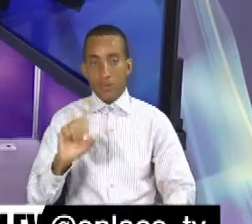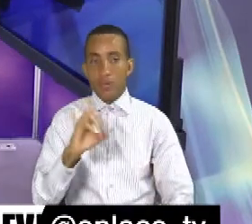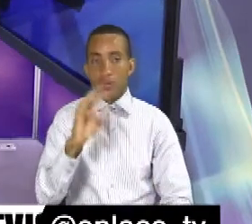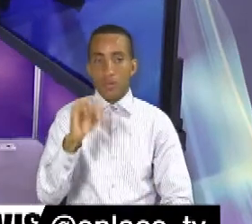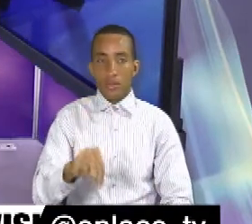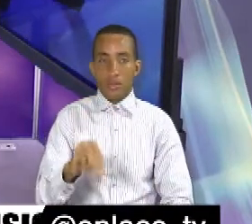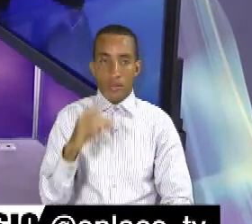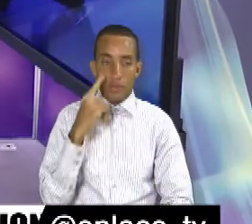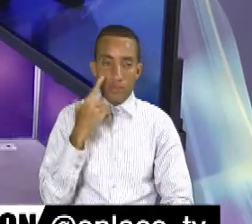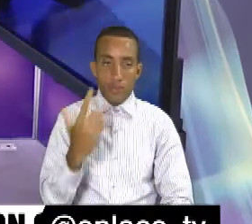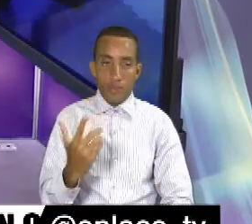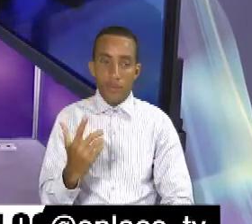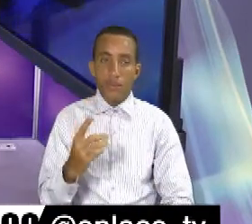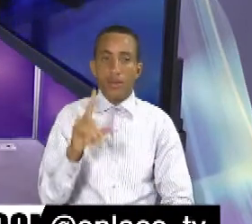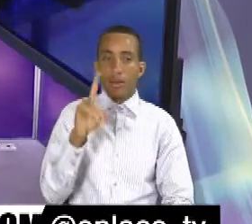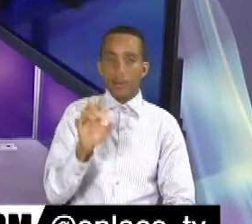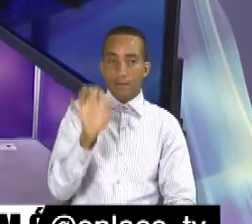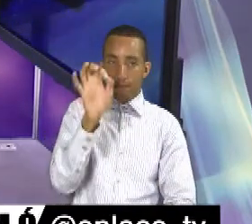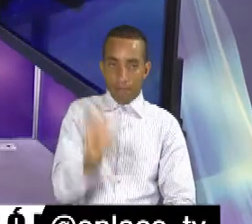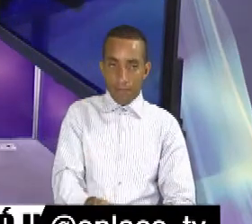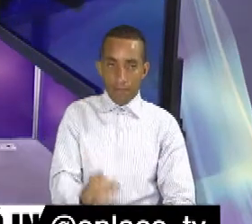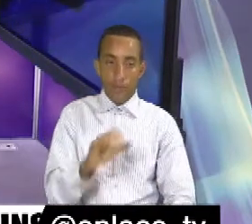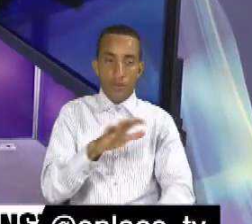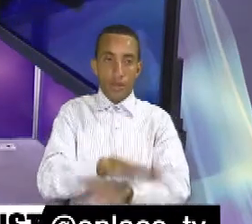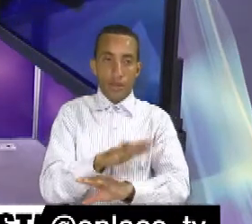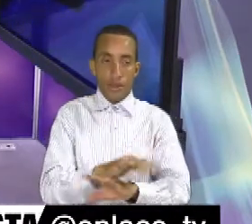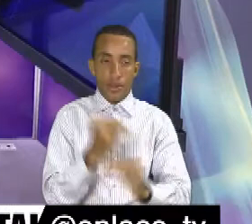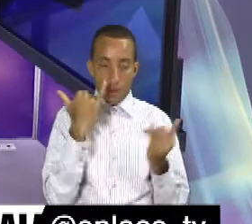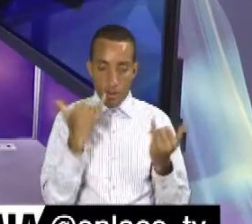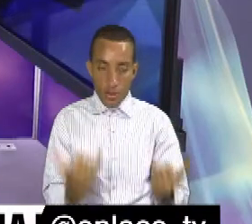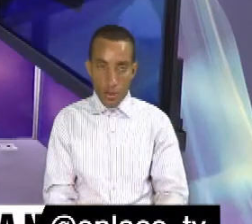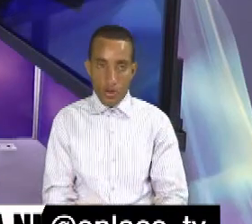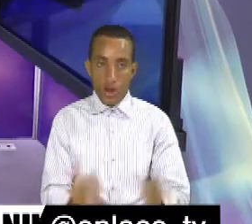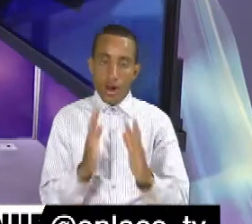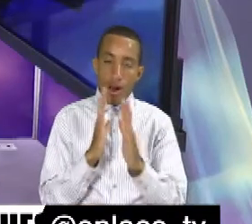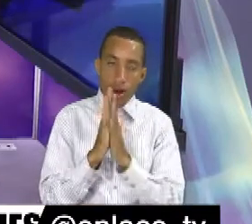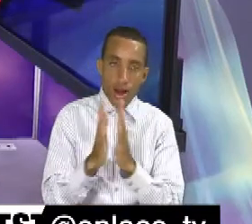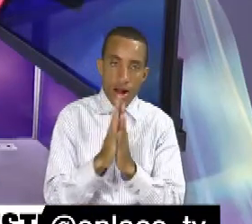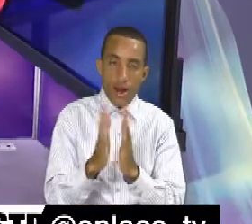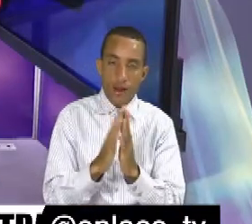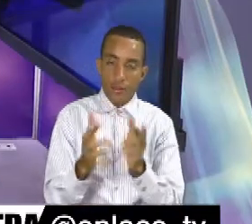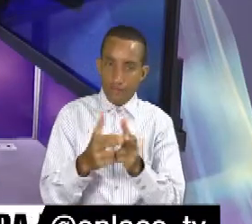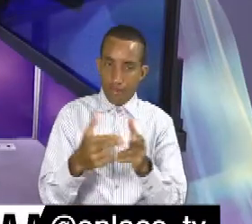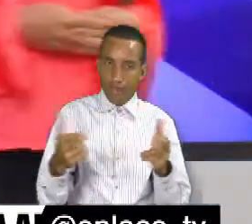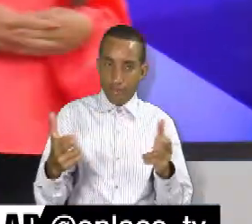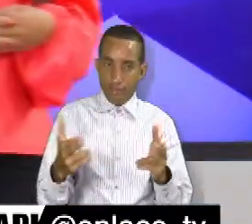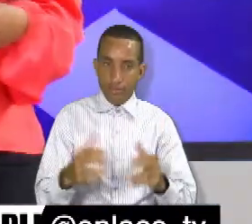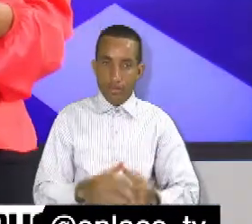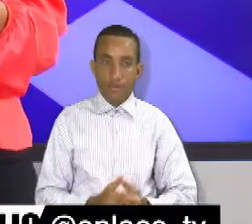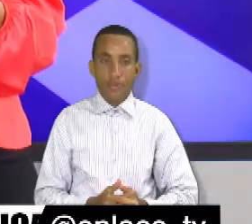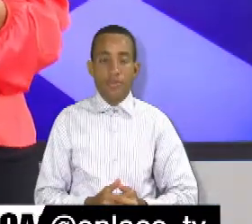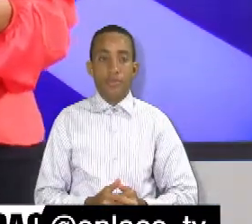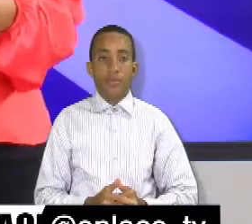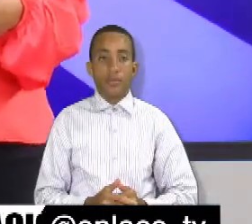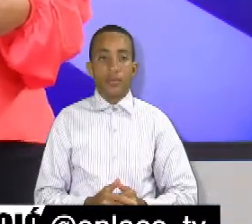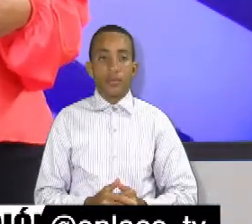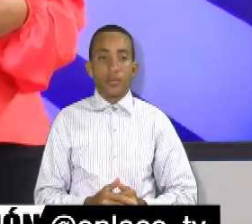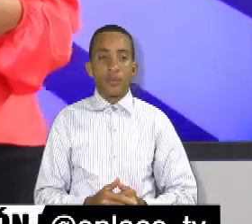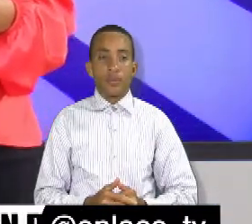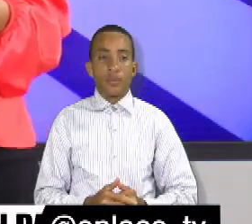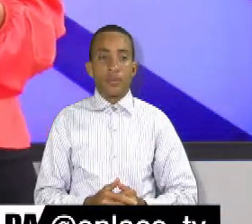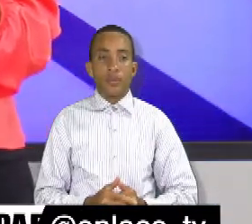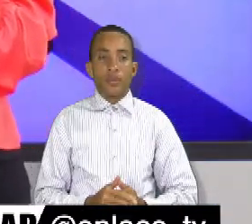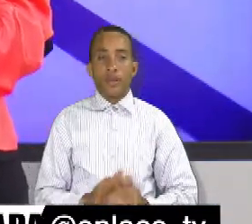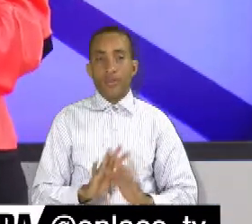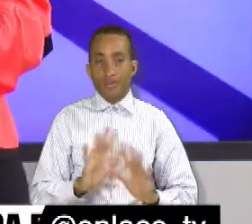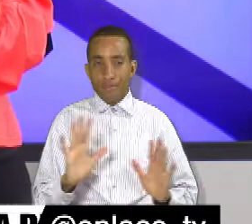www.enlacetelevisión.com. Son las 6:00 de la tarde, es el momento de conocer nuestros titulares. Comenzamos. Continúan las reacciones por la